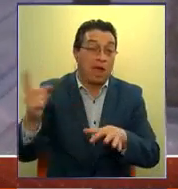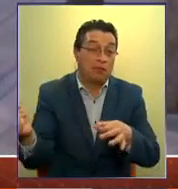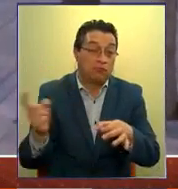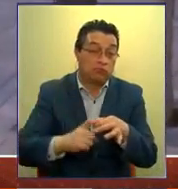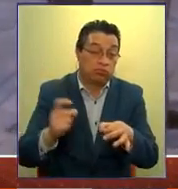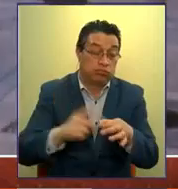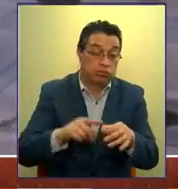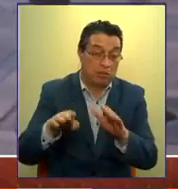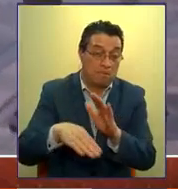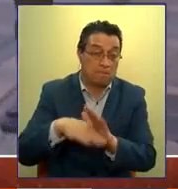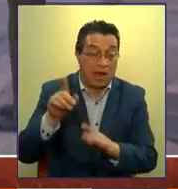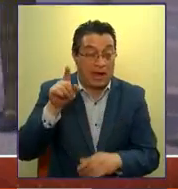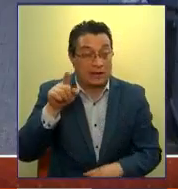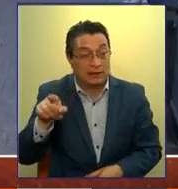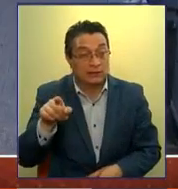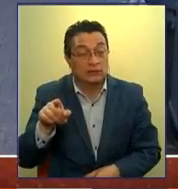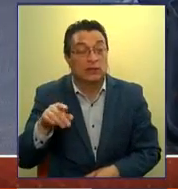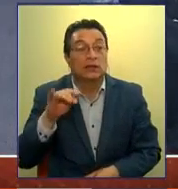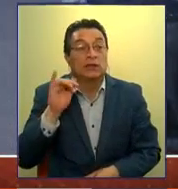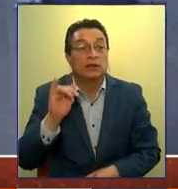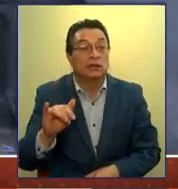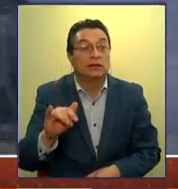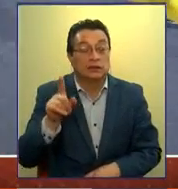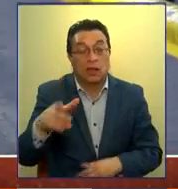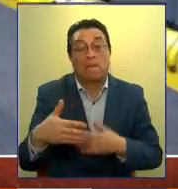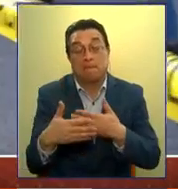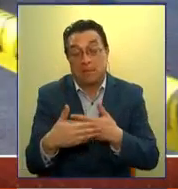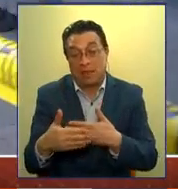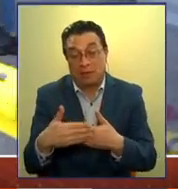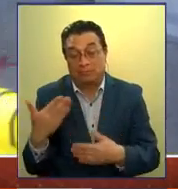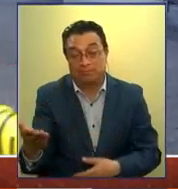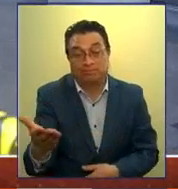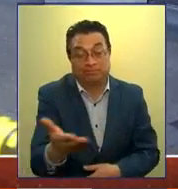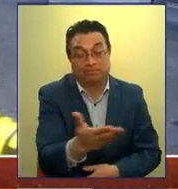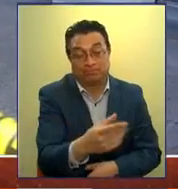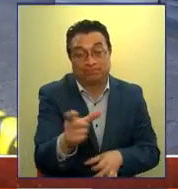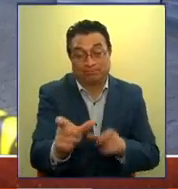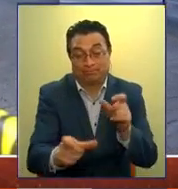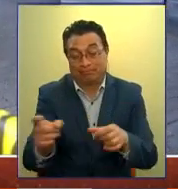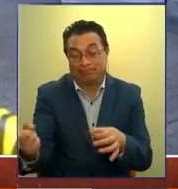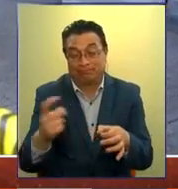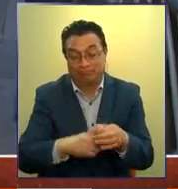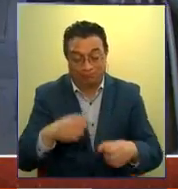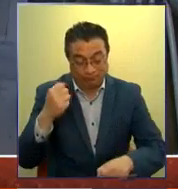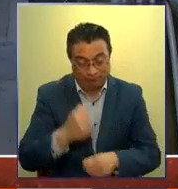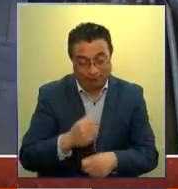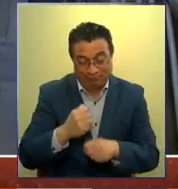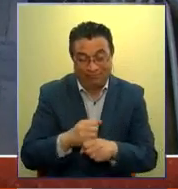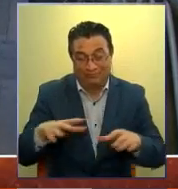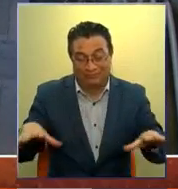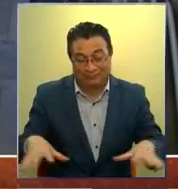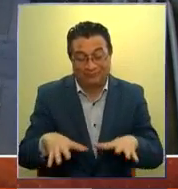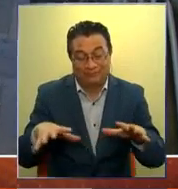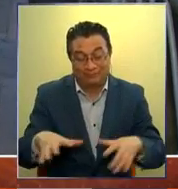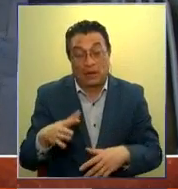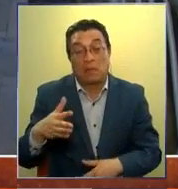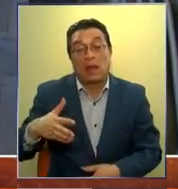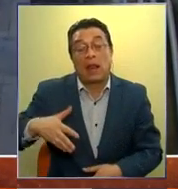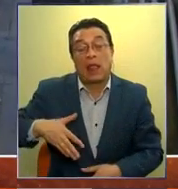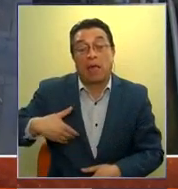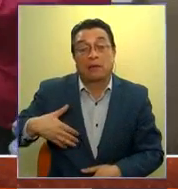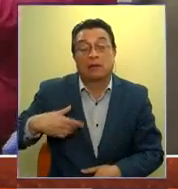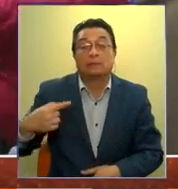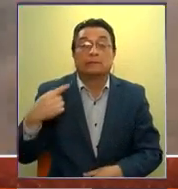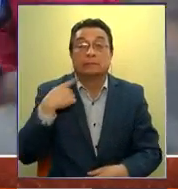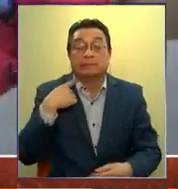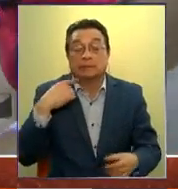sistema. Ahí le pedimos disculpas a los afiliados. Hemos trabajado duro para que esto no suceda. Lamentablemente, siempre hay